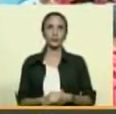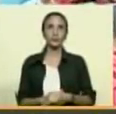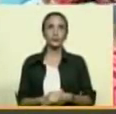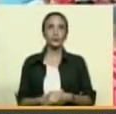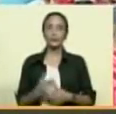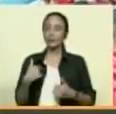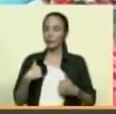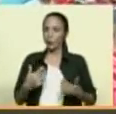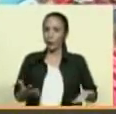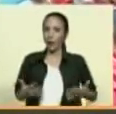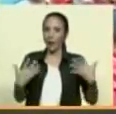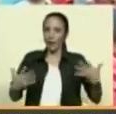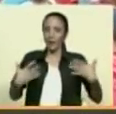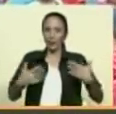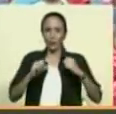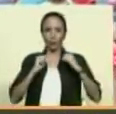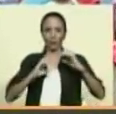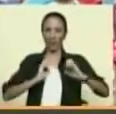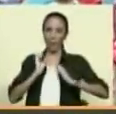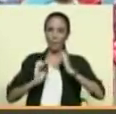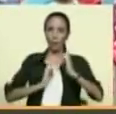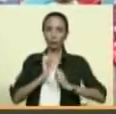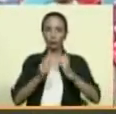lleno de fuerza renovada.